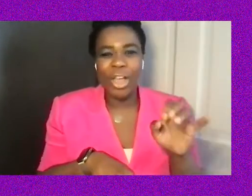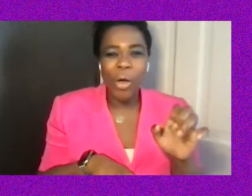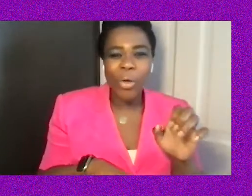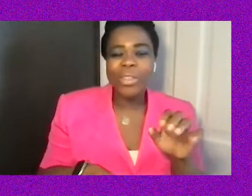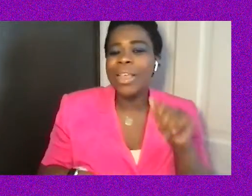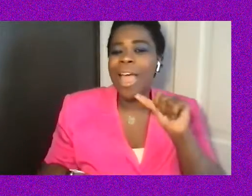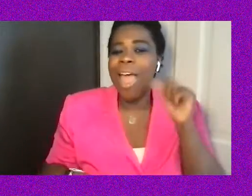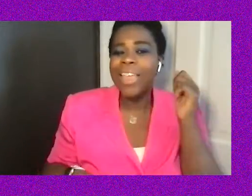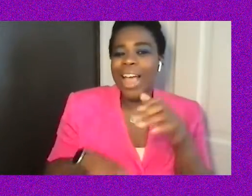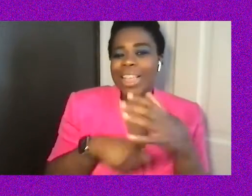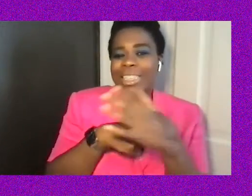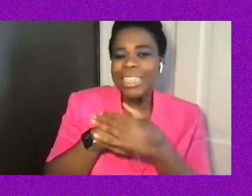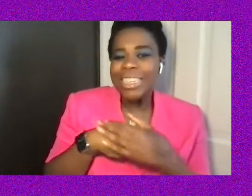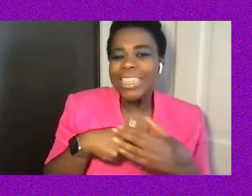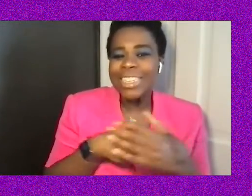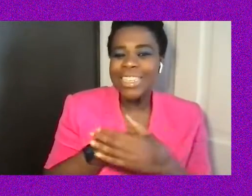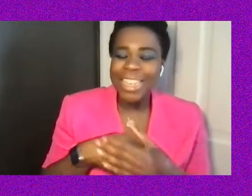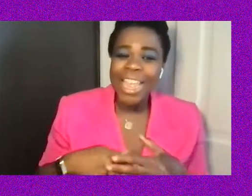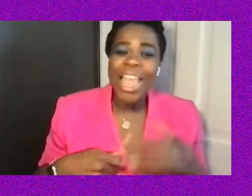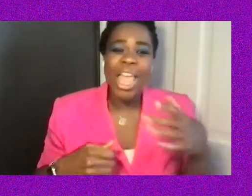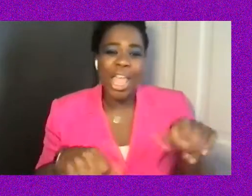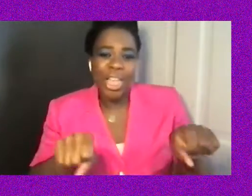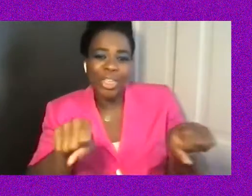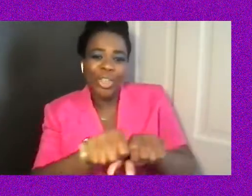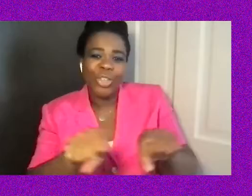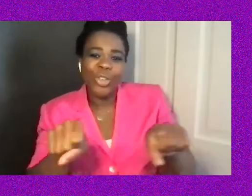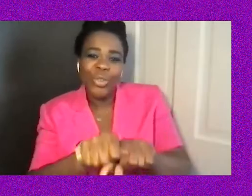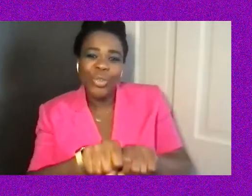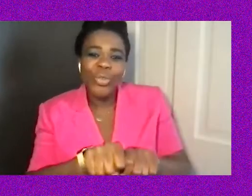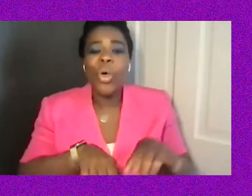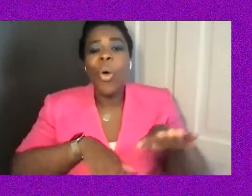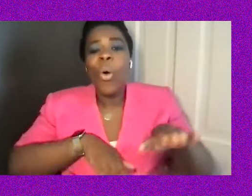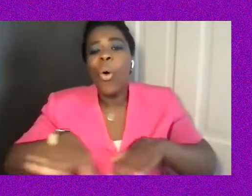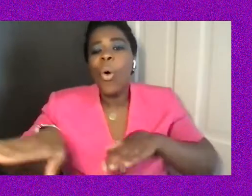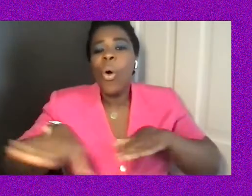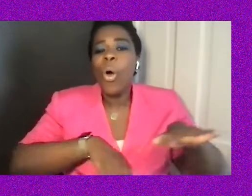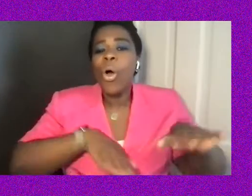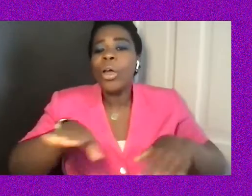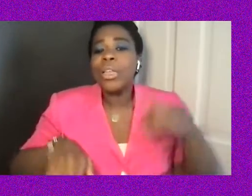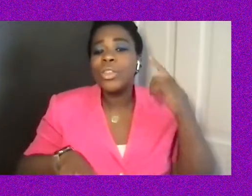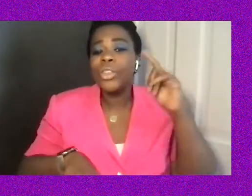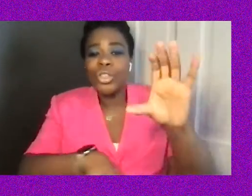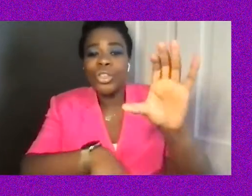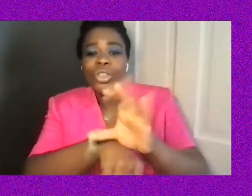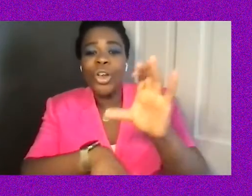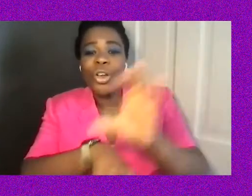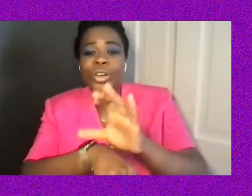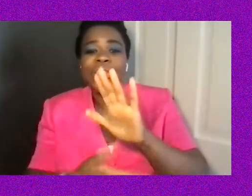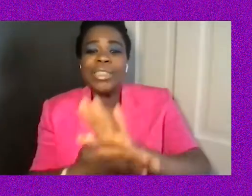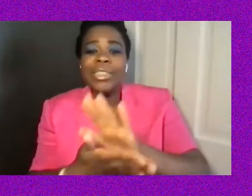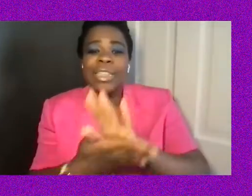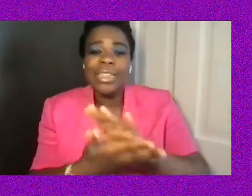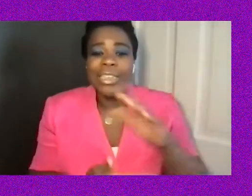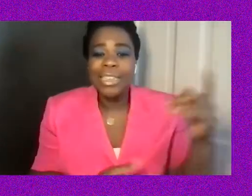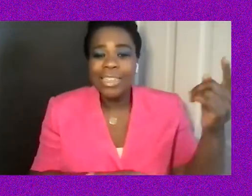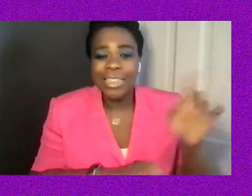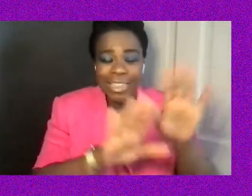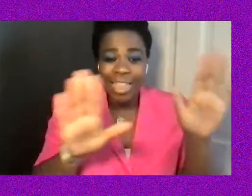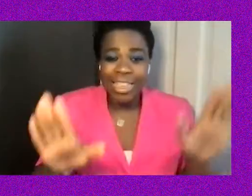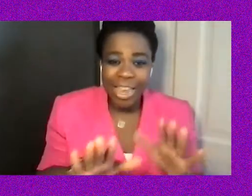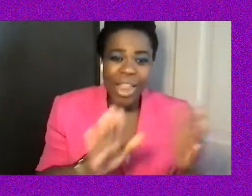quemar, las tías que les advierten y con los zapatos de